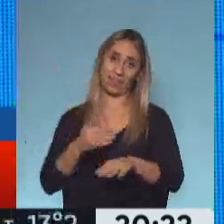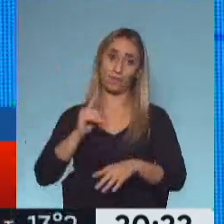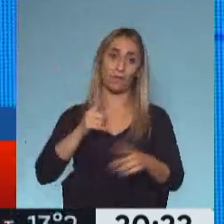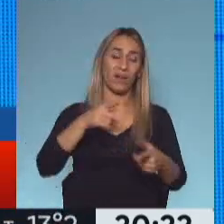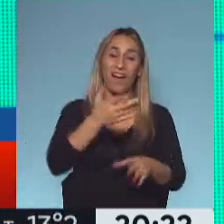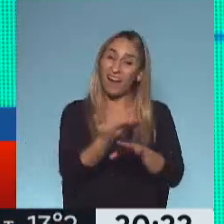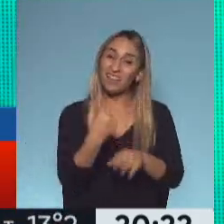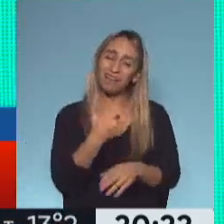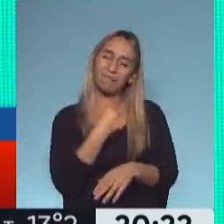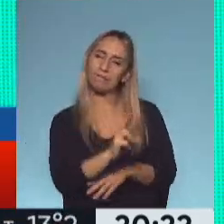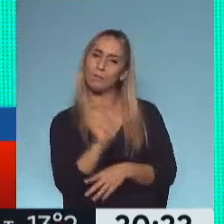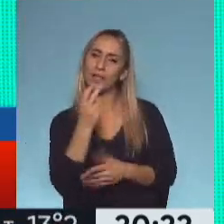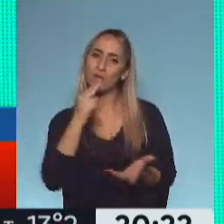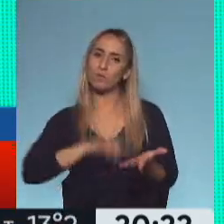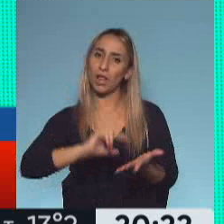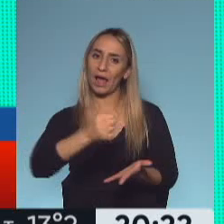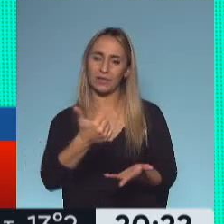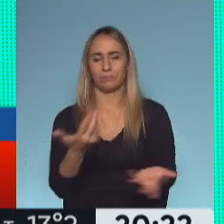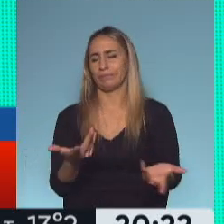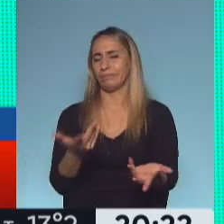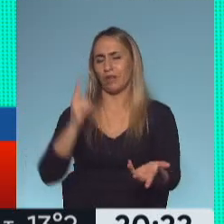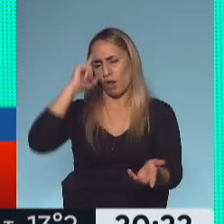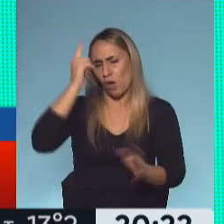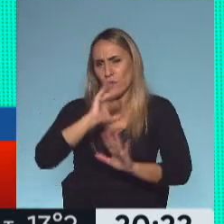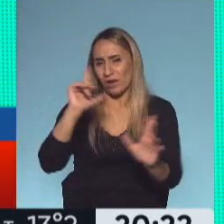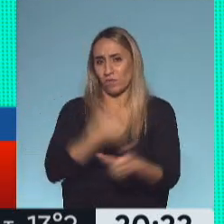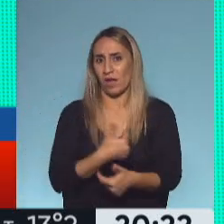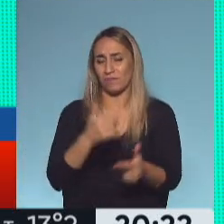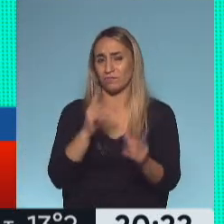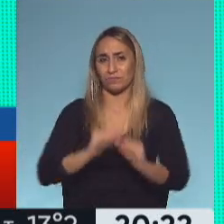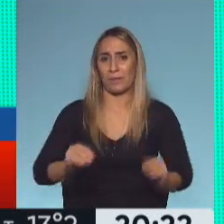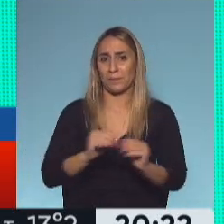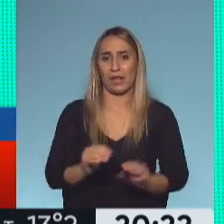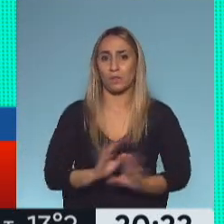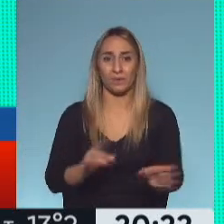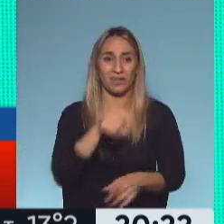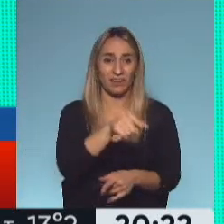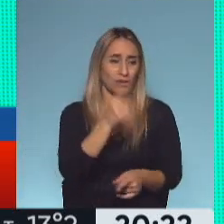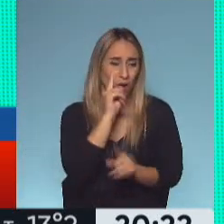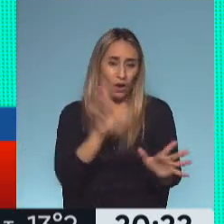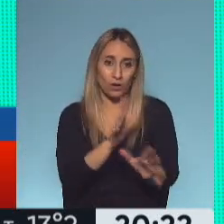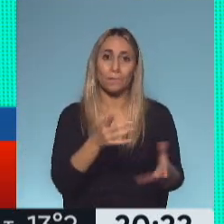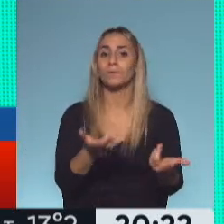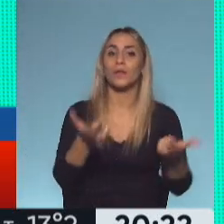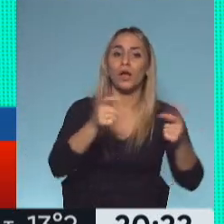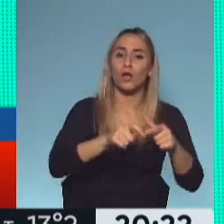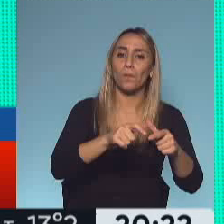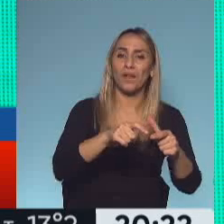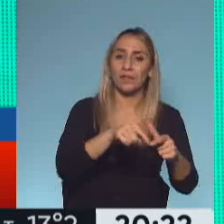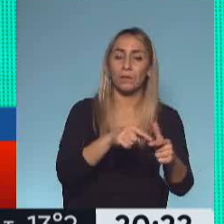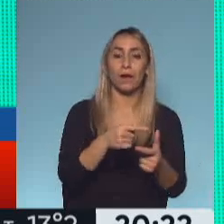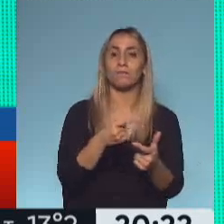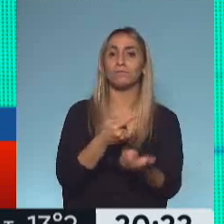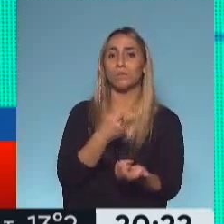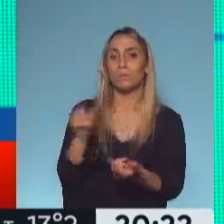cobrar impuesto a las ganancias, una locura porque es de conocer la naturaleza justamente de las cooperativas. Han anunciado préstamos con tasa